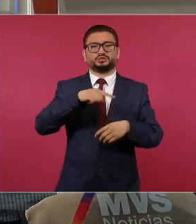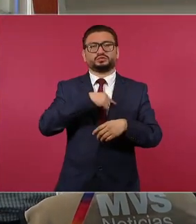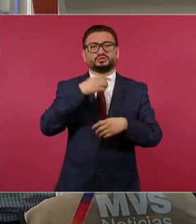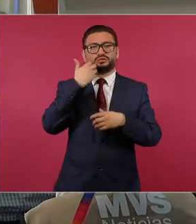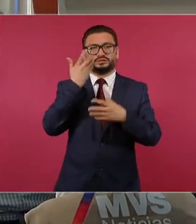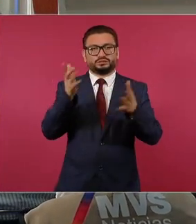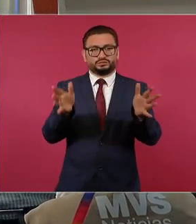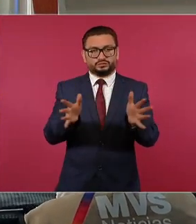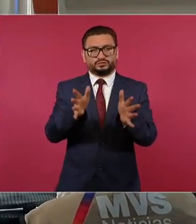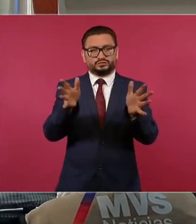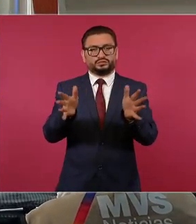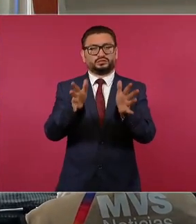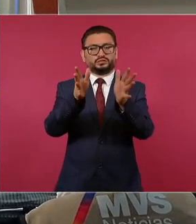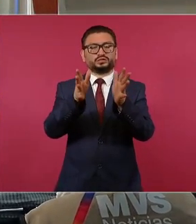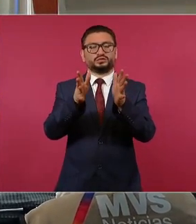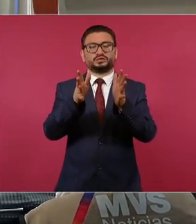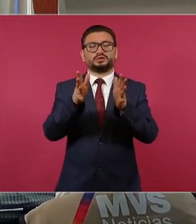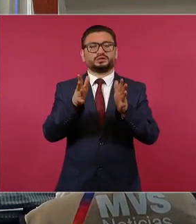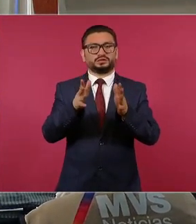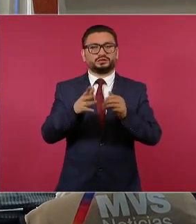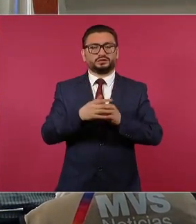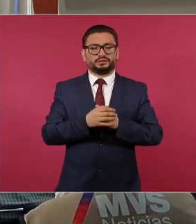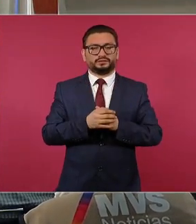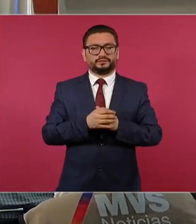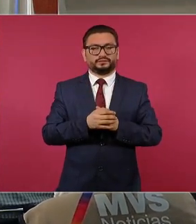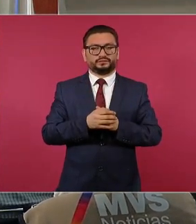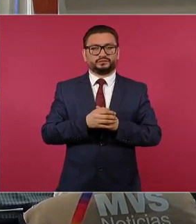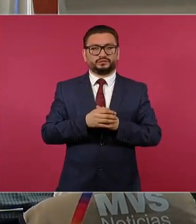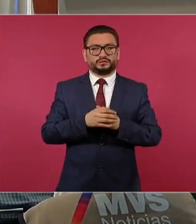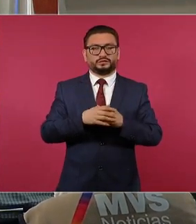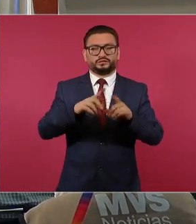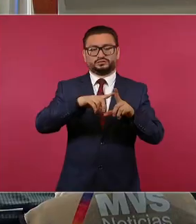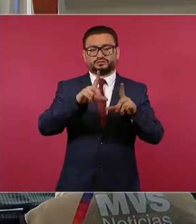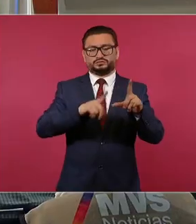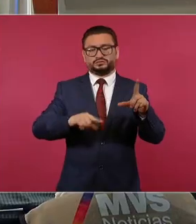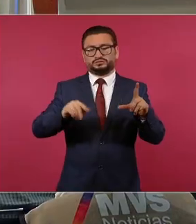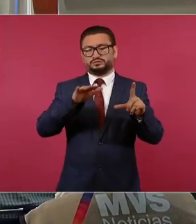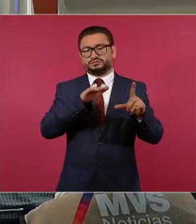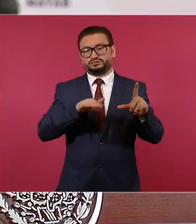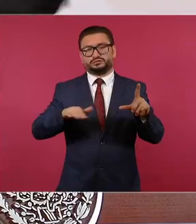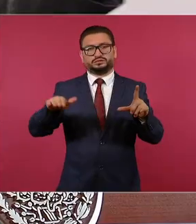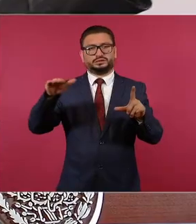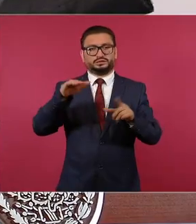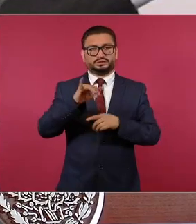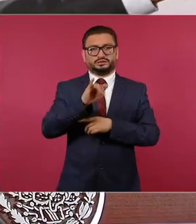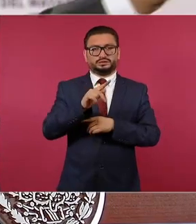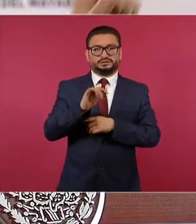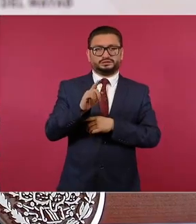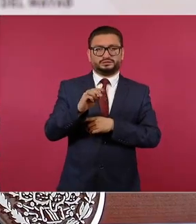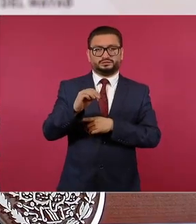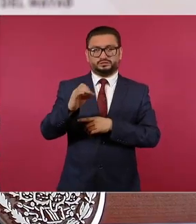impulsando todo el Istmo, toda la franja del Istmo.